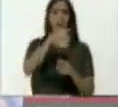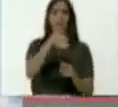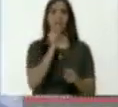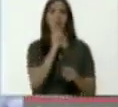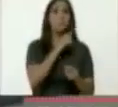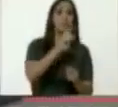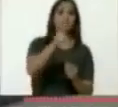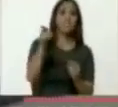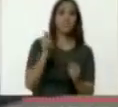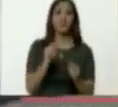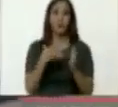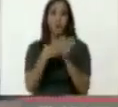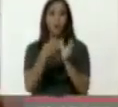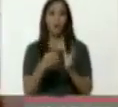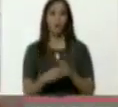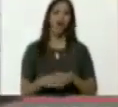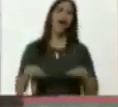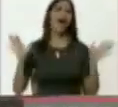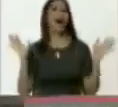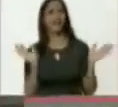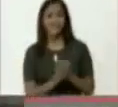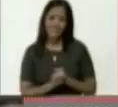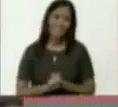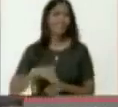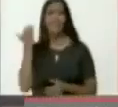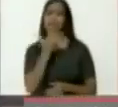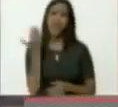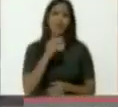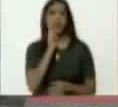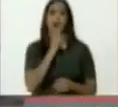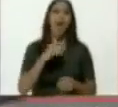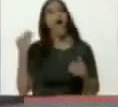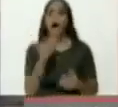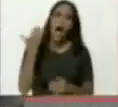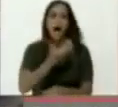Marín. ¡Uy, qué gracioso! ¡Madre mía!